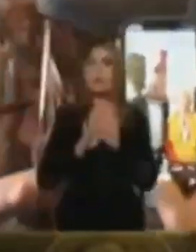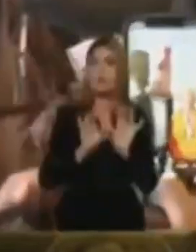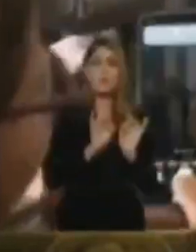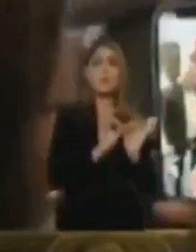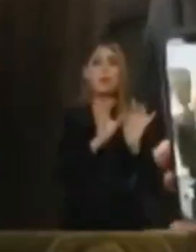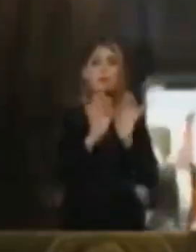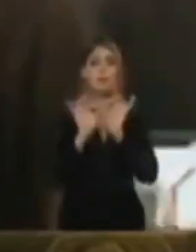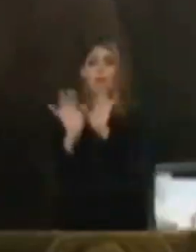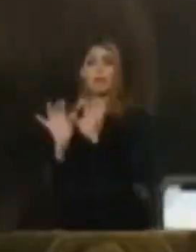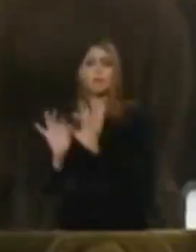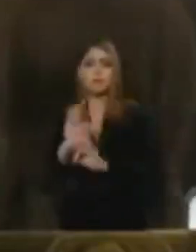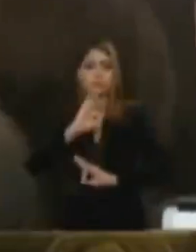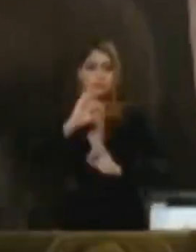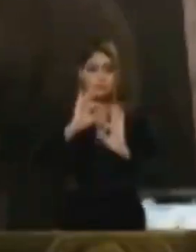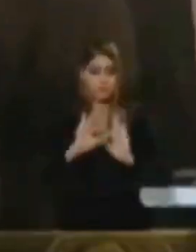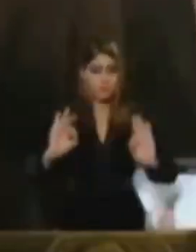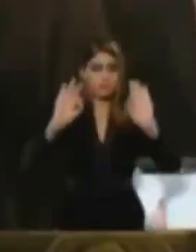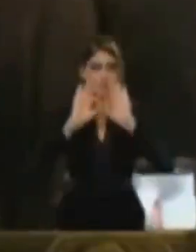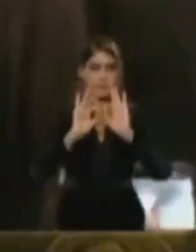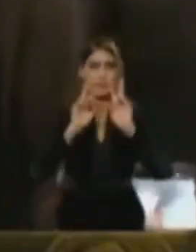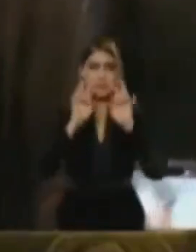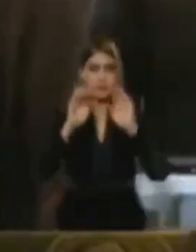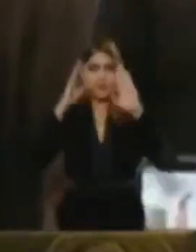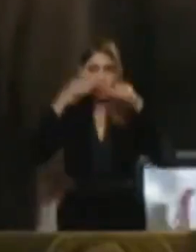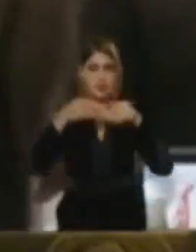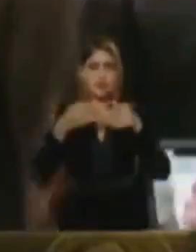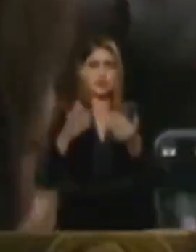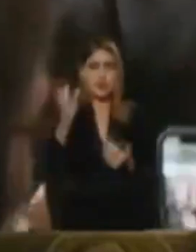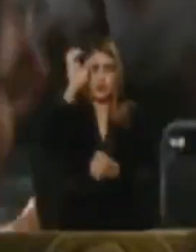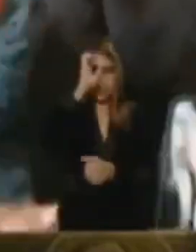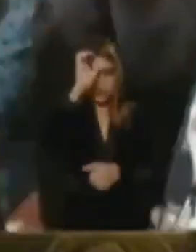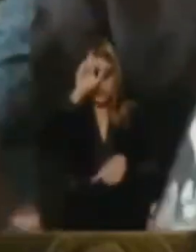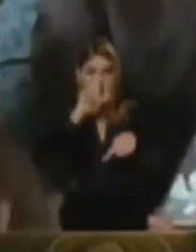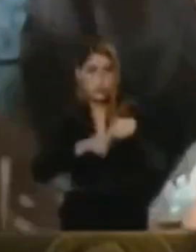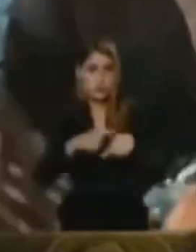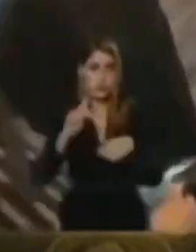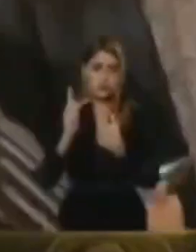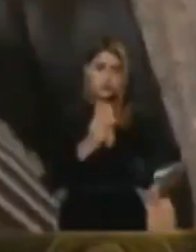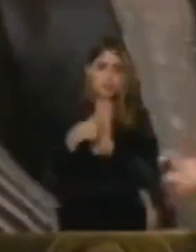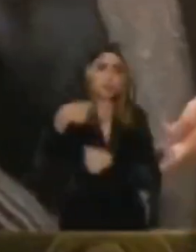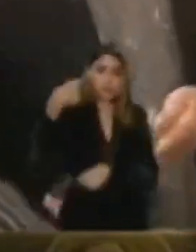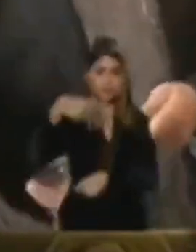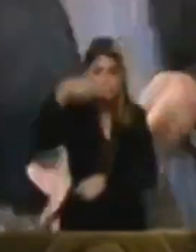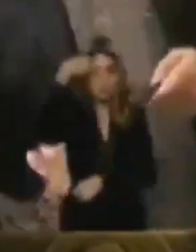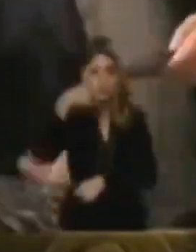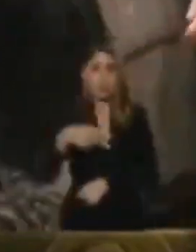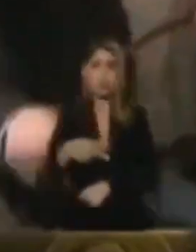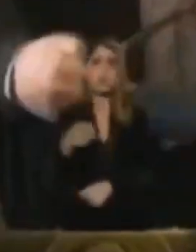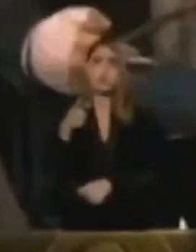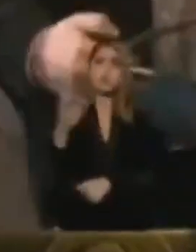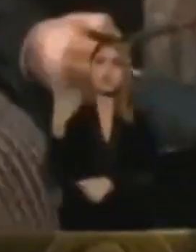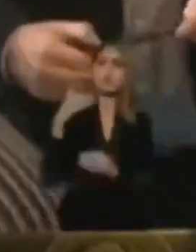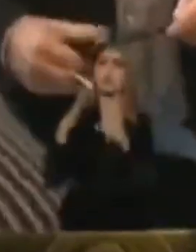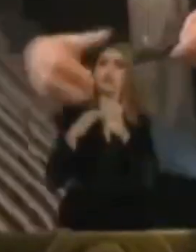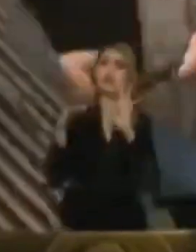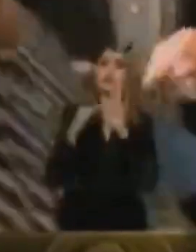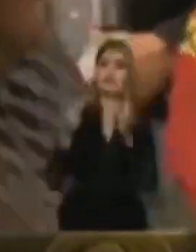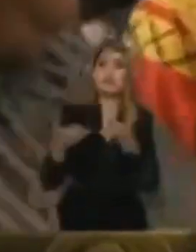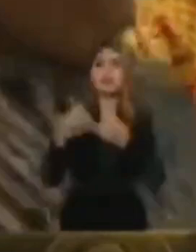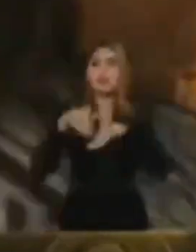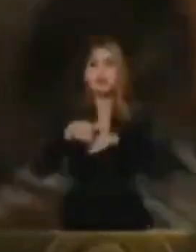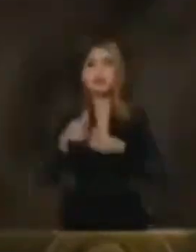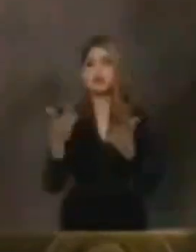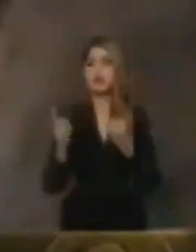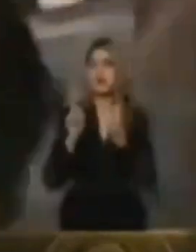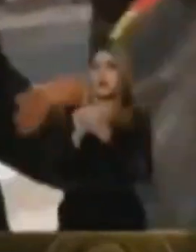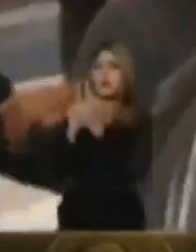importantes a nivel de lo que es la cultura de nuestro país. Ella nos hablaba específicamente de los encuentros, de las